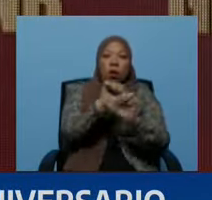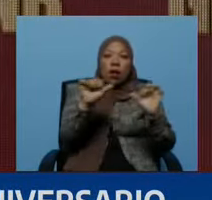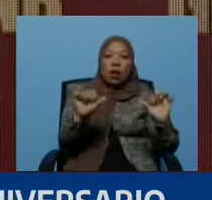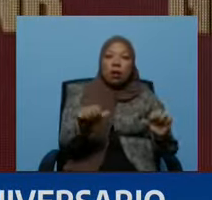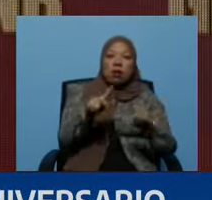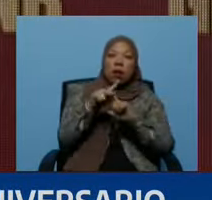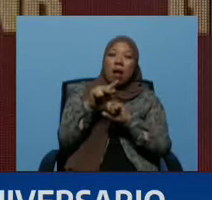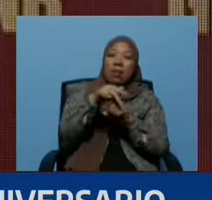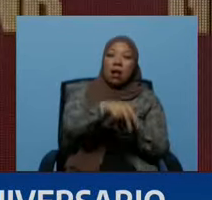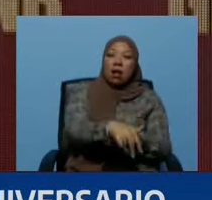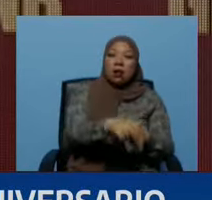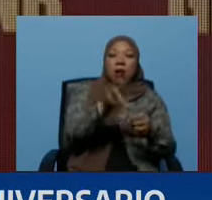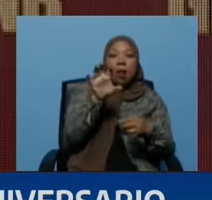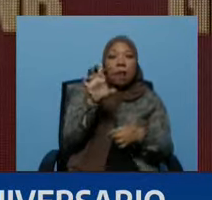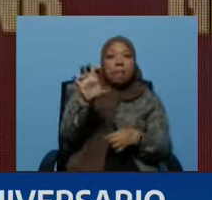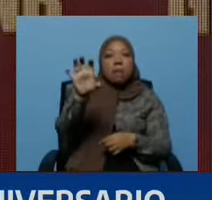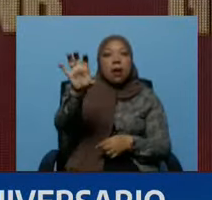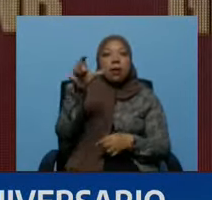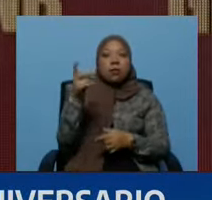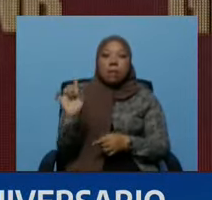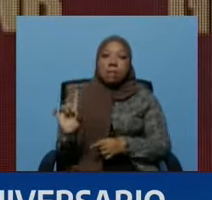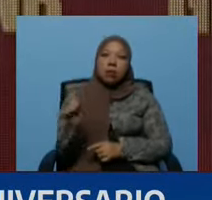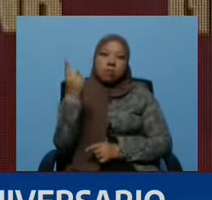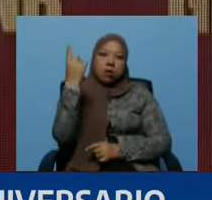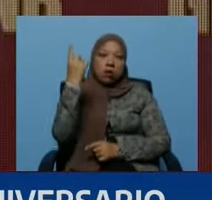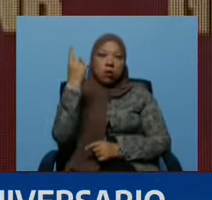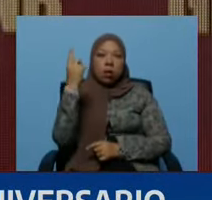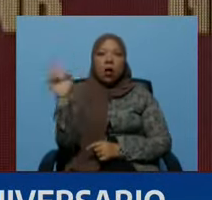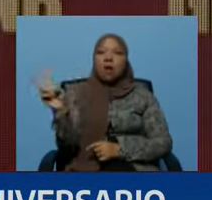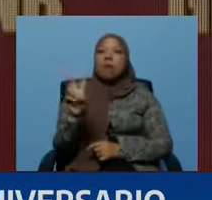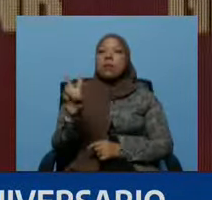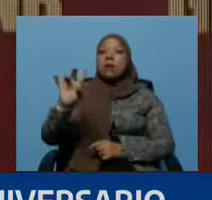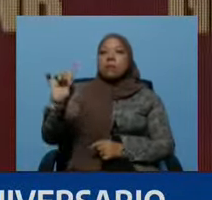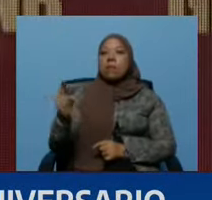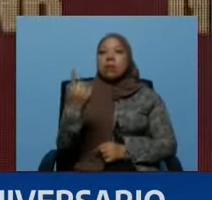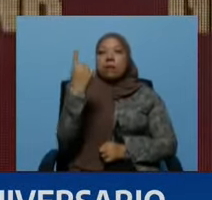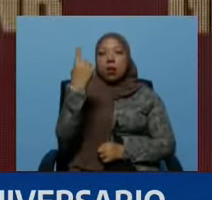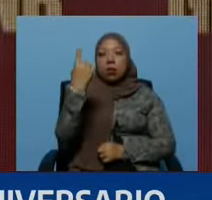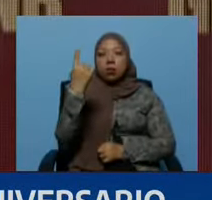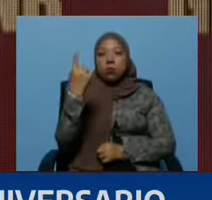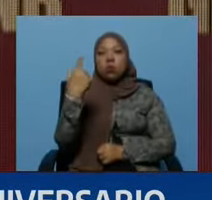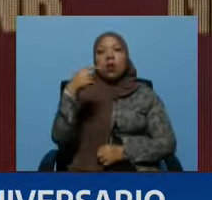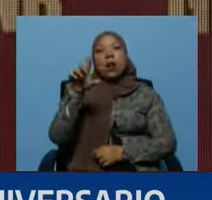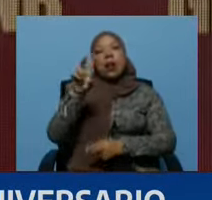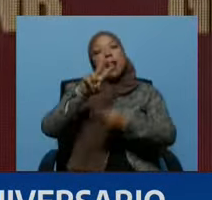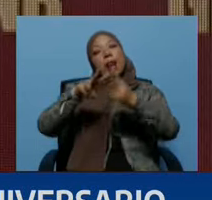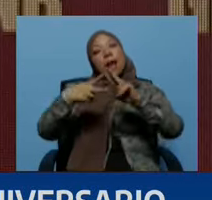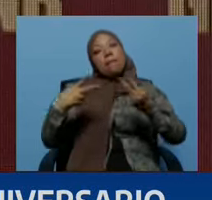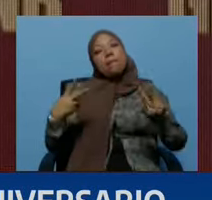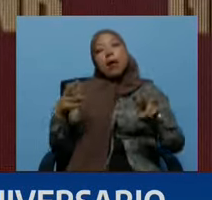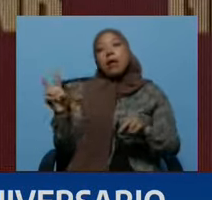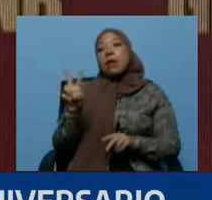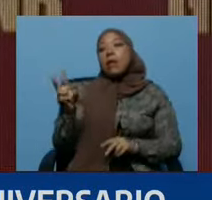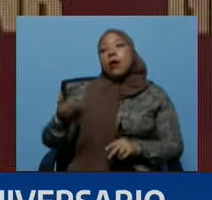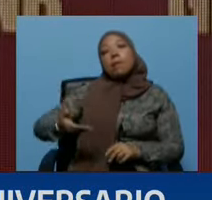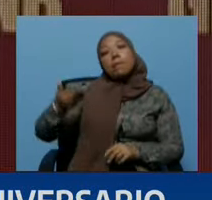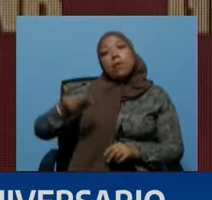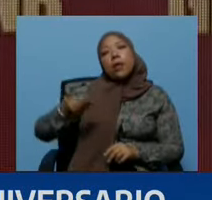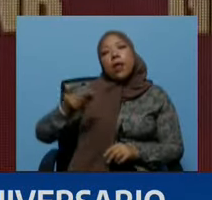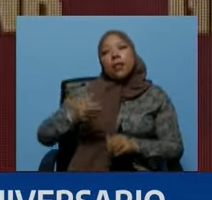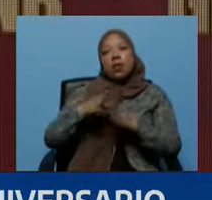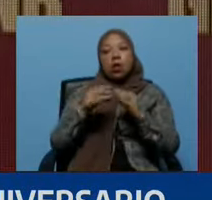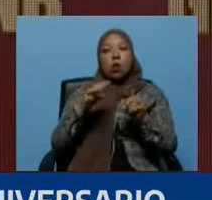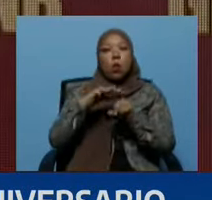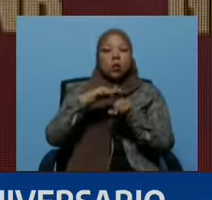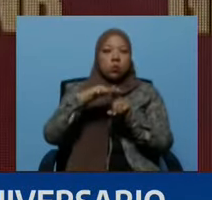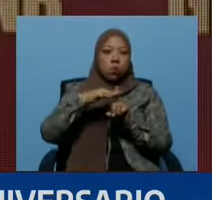digamos, la patria primero, Venezuela primero, la paz por encima de todo.